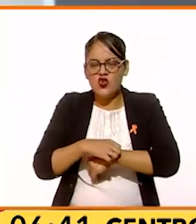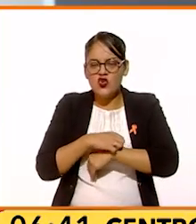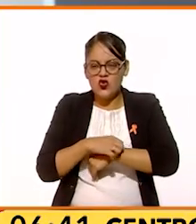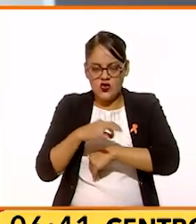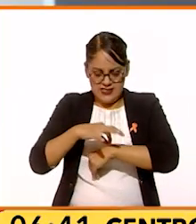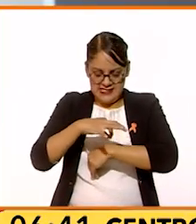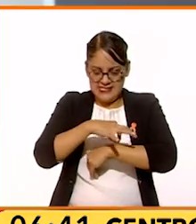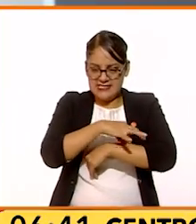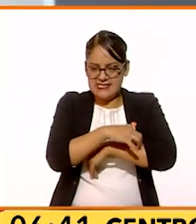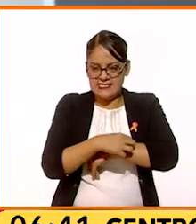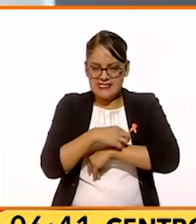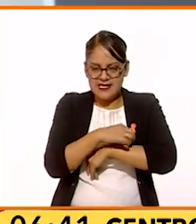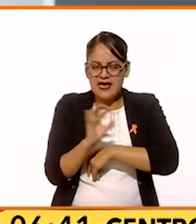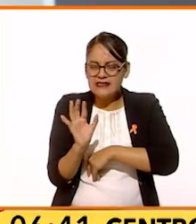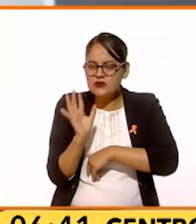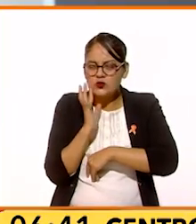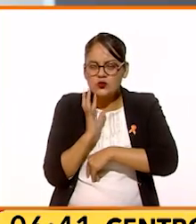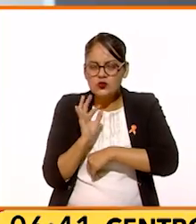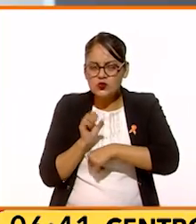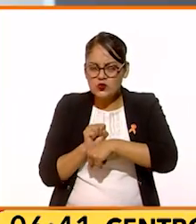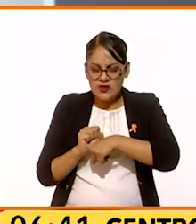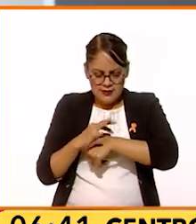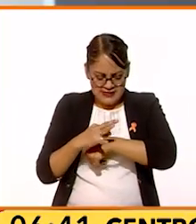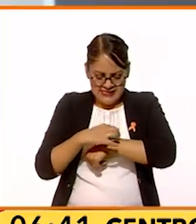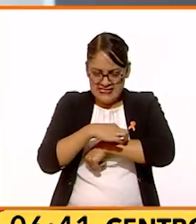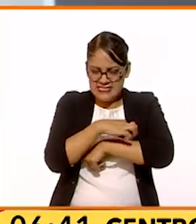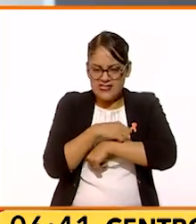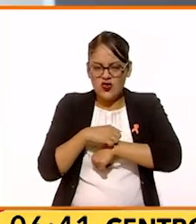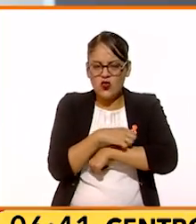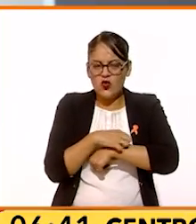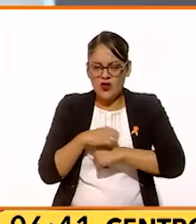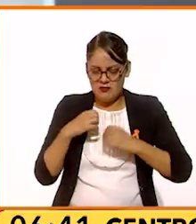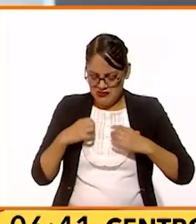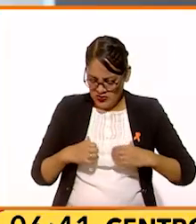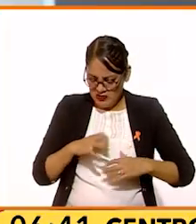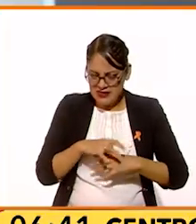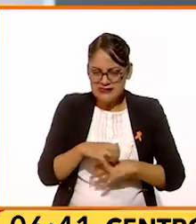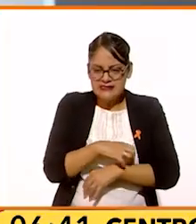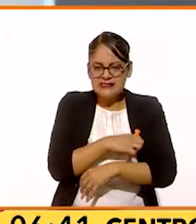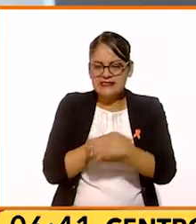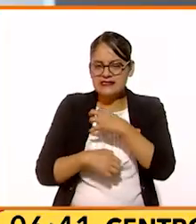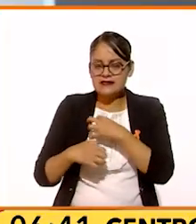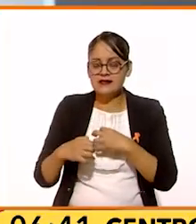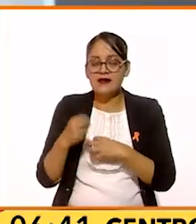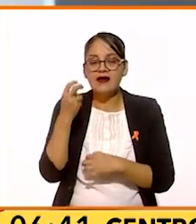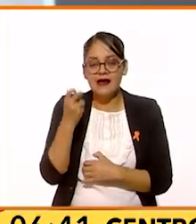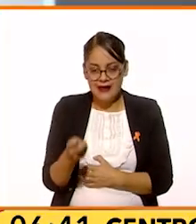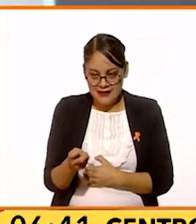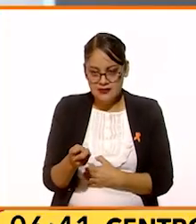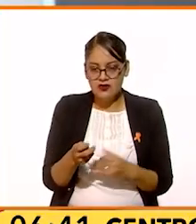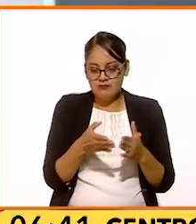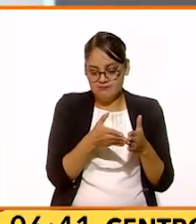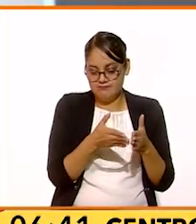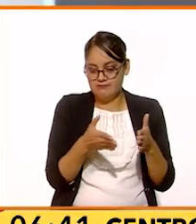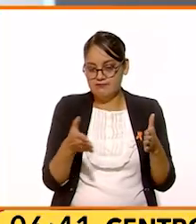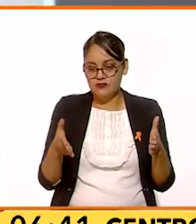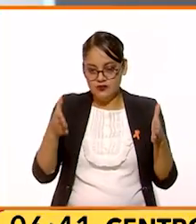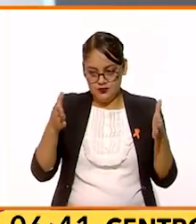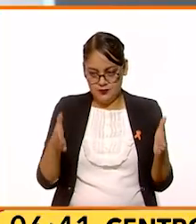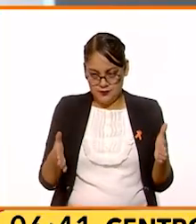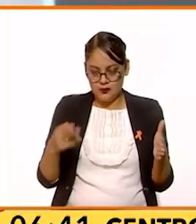muy finitas que aparecen en todo el cuerpo. Y esto es lo que conocemos como la fase